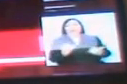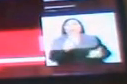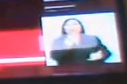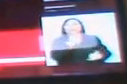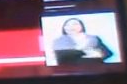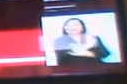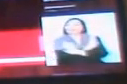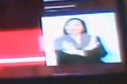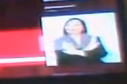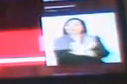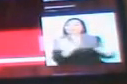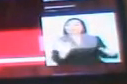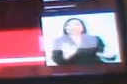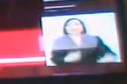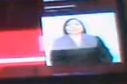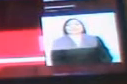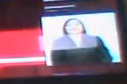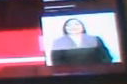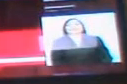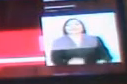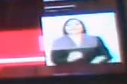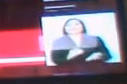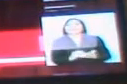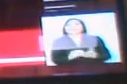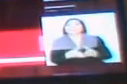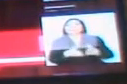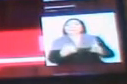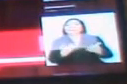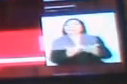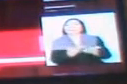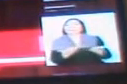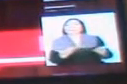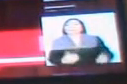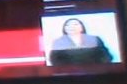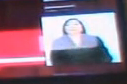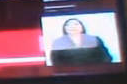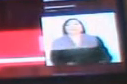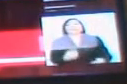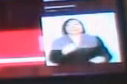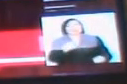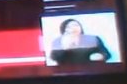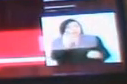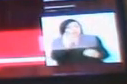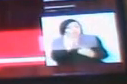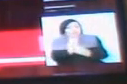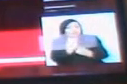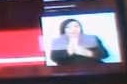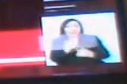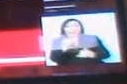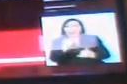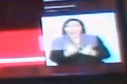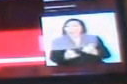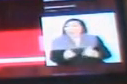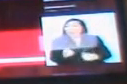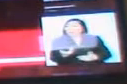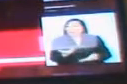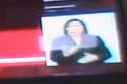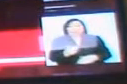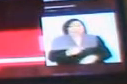decir basta. Los graves acontecimientos que se han conocido en los últimos